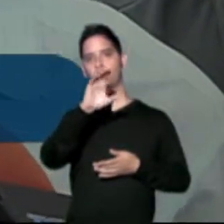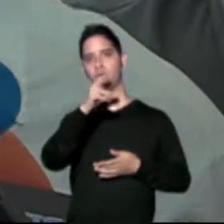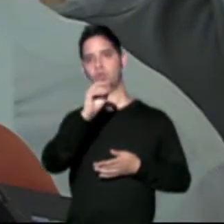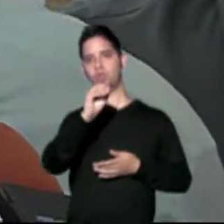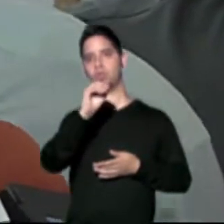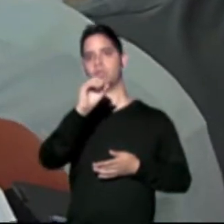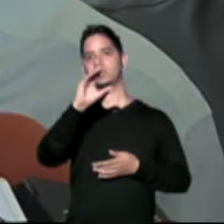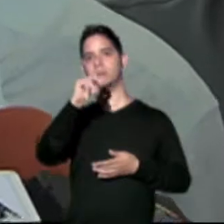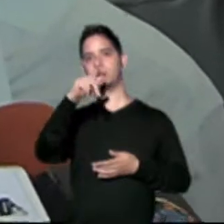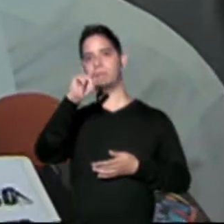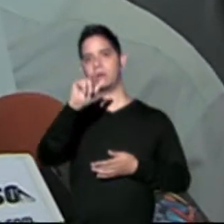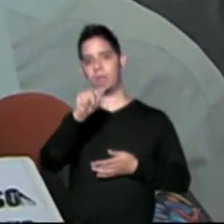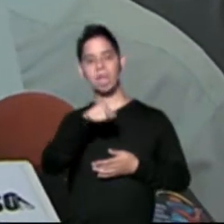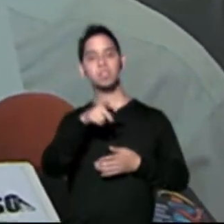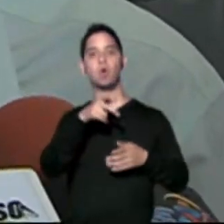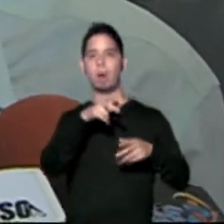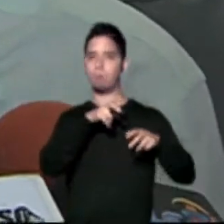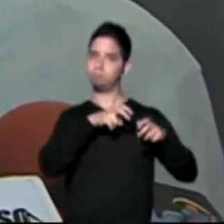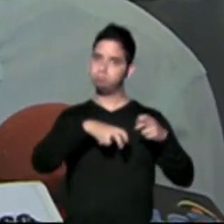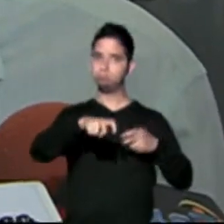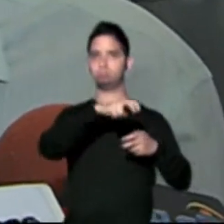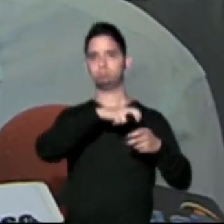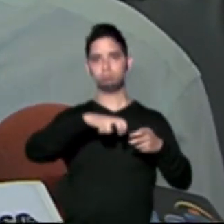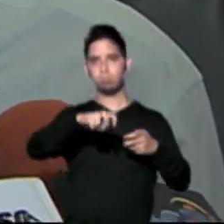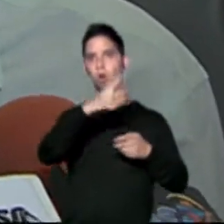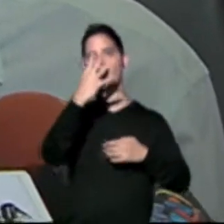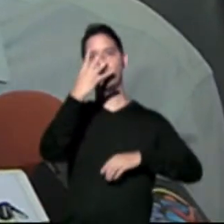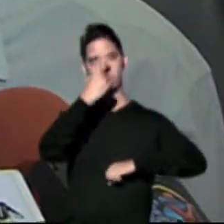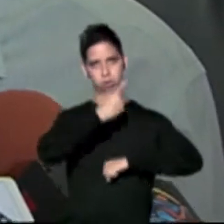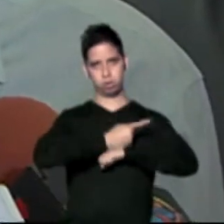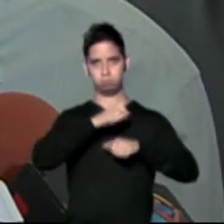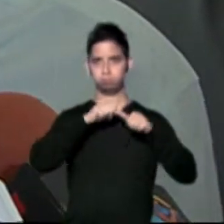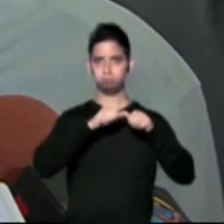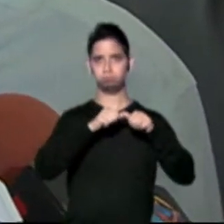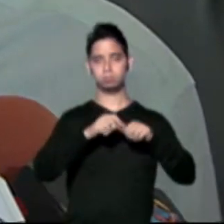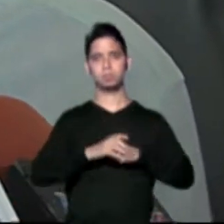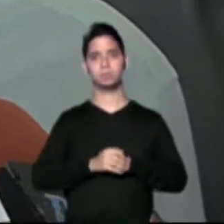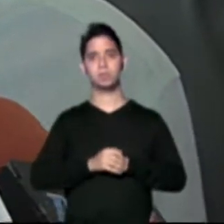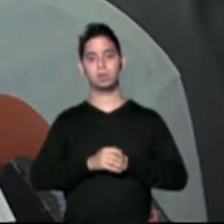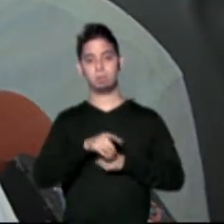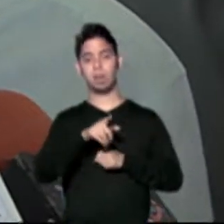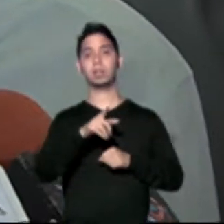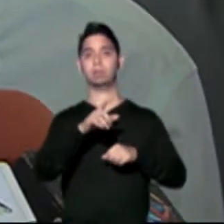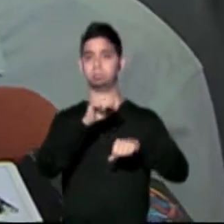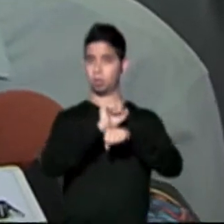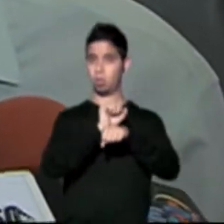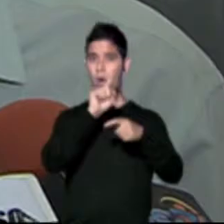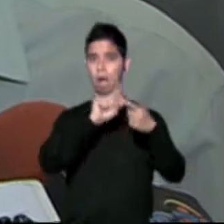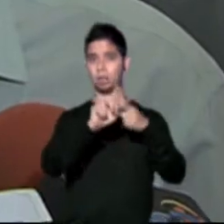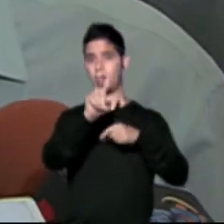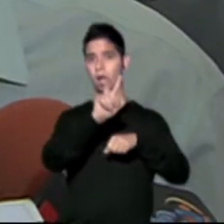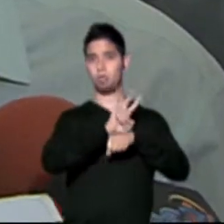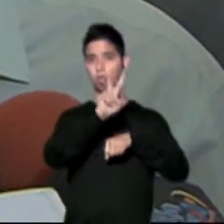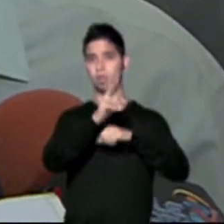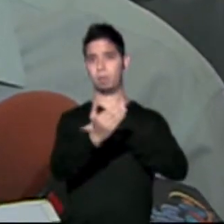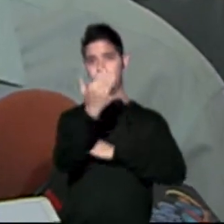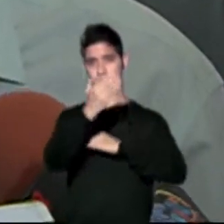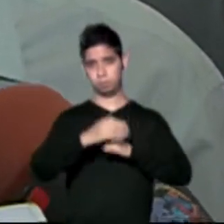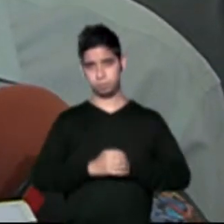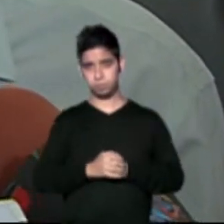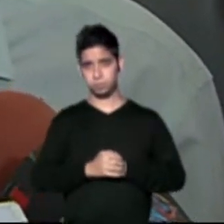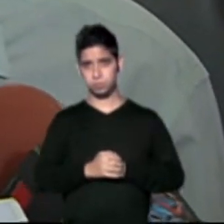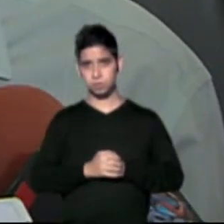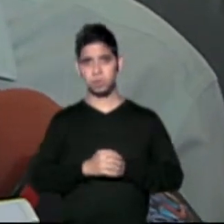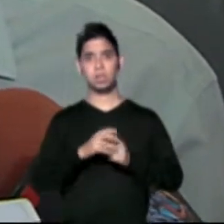y ese machineo se va a mantener constantemente por estos 4 días. ¿Quiénes te ayudaron en eso? Hasta las 2 de la mañana. Sí, eso es así. O sea que una vez finalizan allá